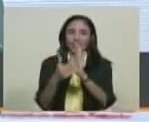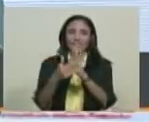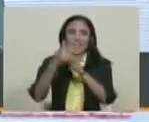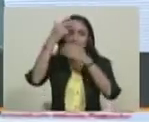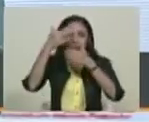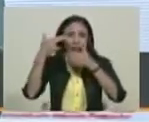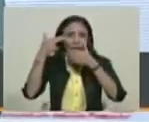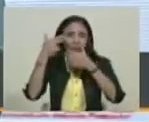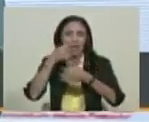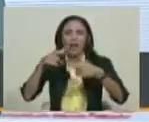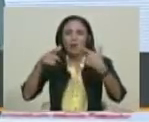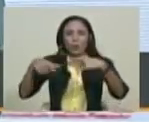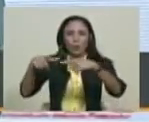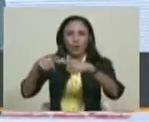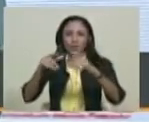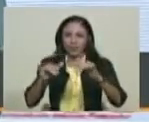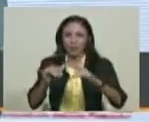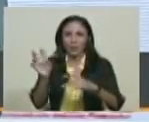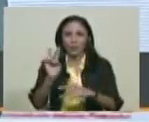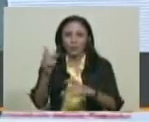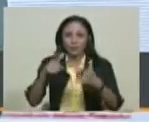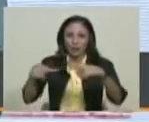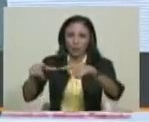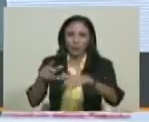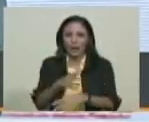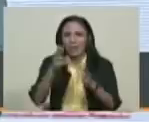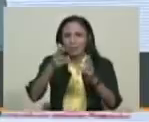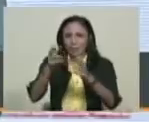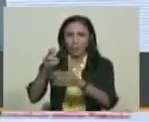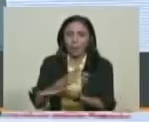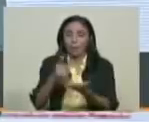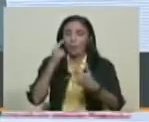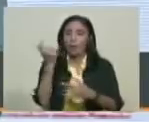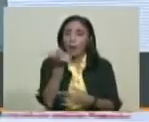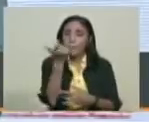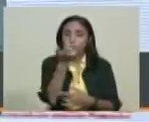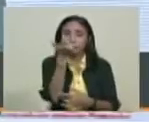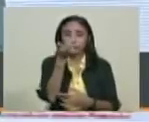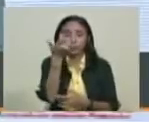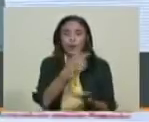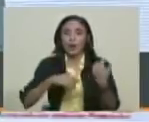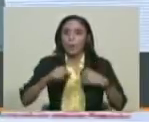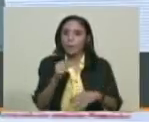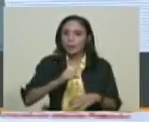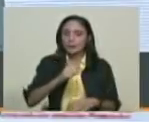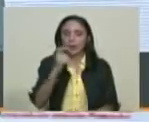al fuerte Paramacay, y estaba siendo solicitado por la justicia venezolana.